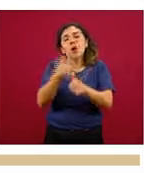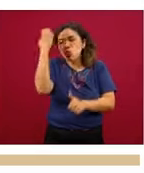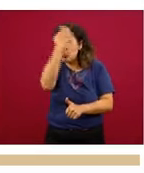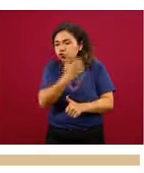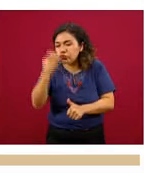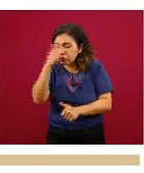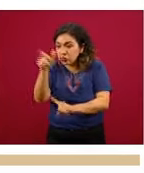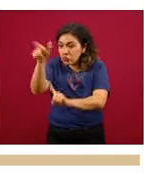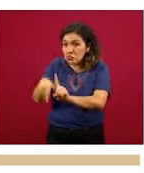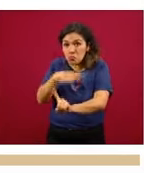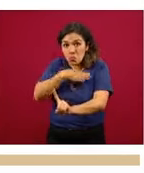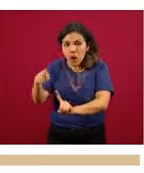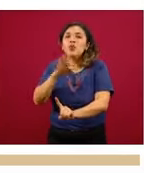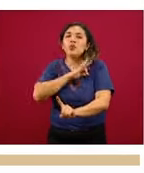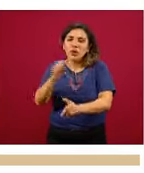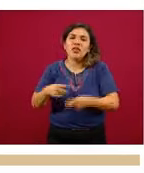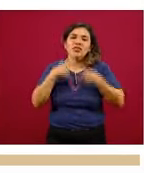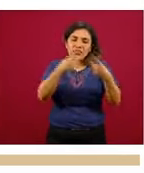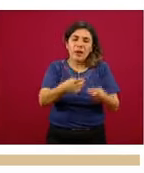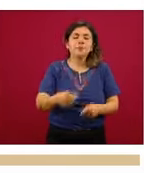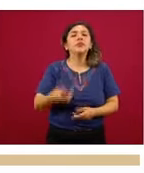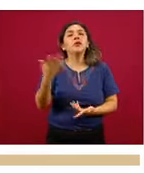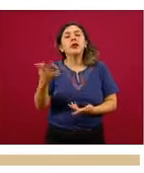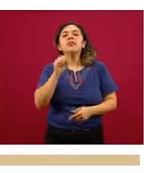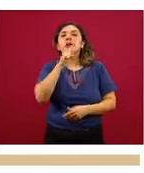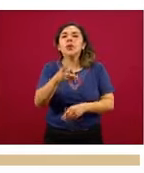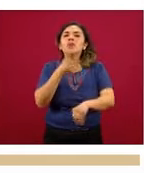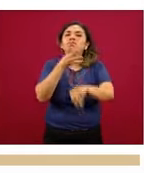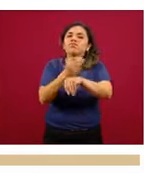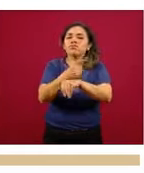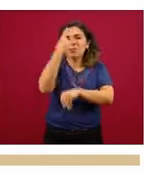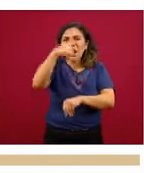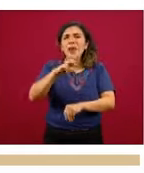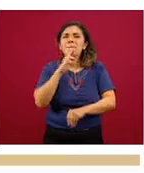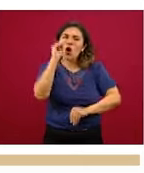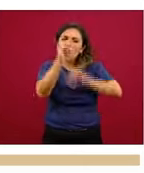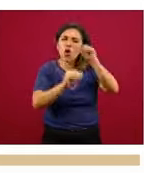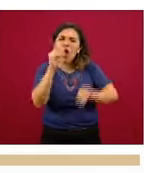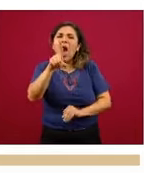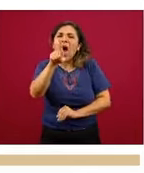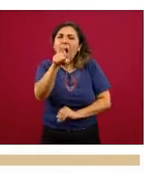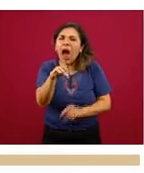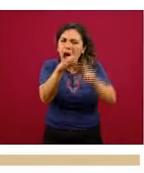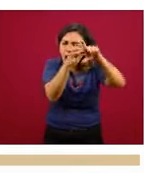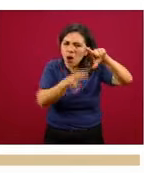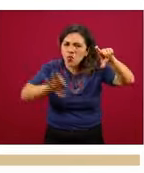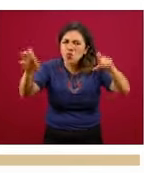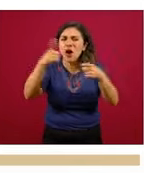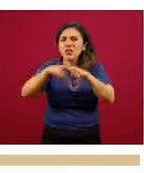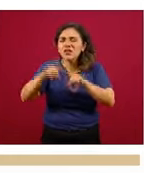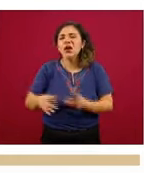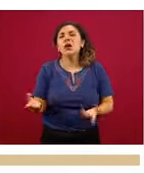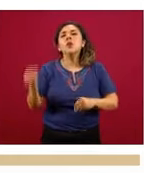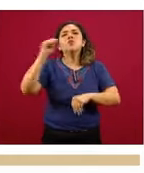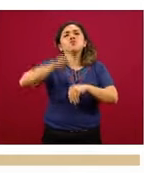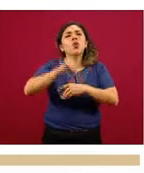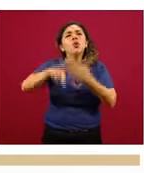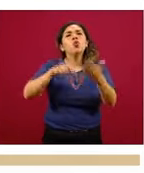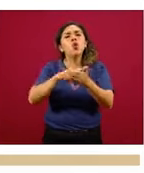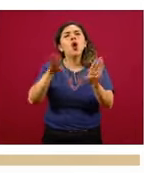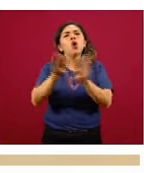órganos, las mejoras en las condiciones sanitarias y agua potable, regulación de establecimientos donde se